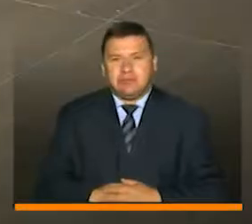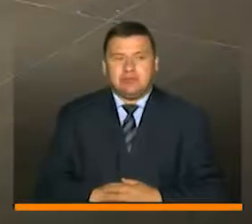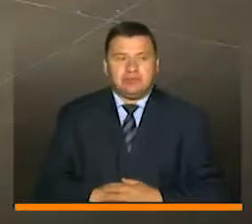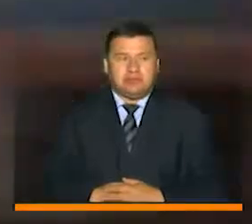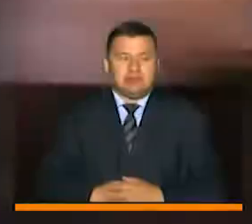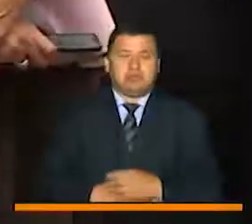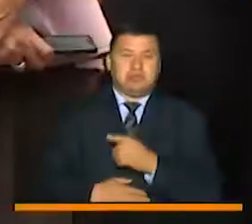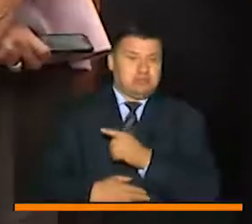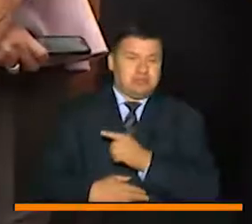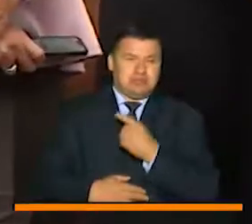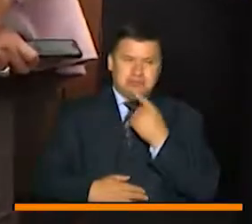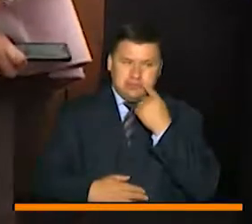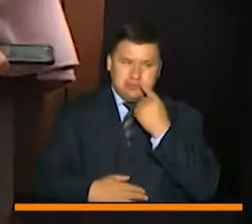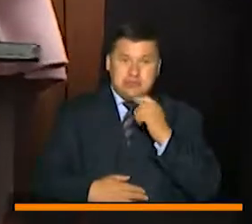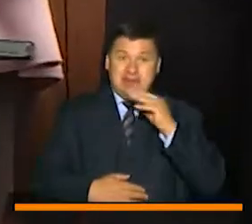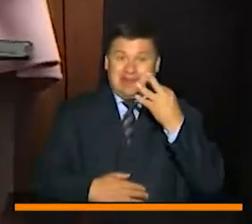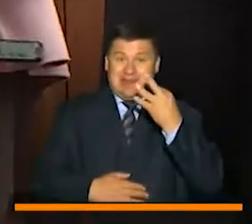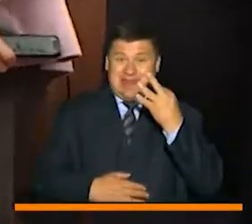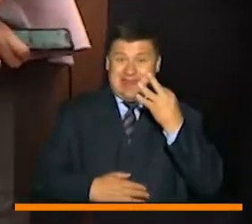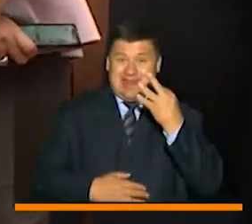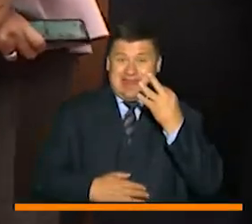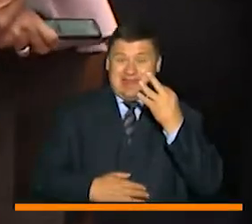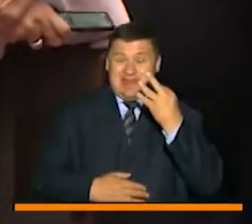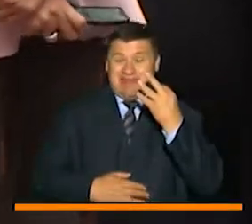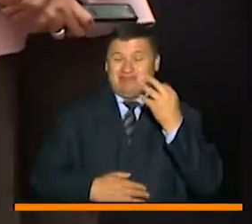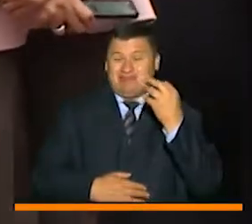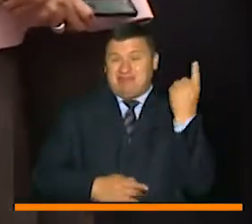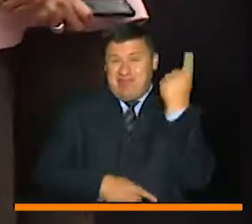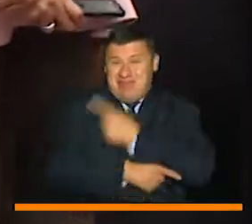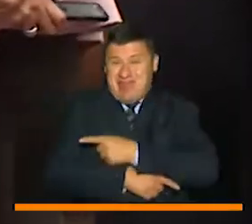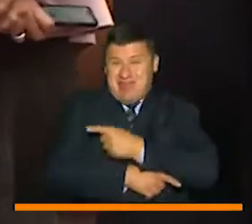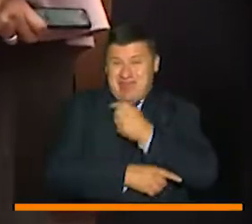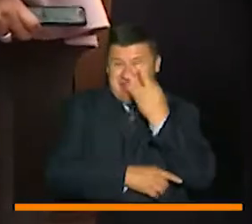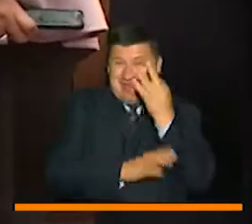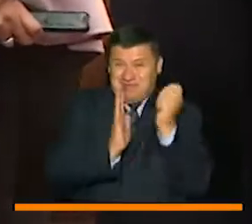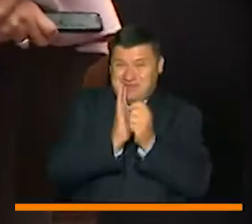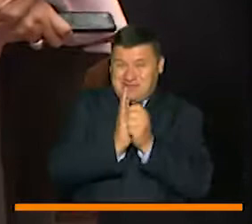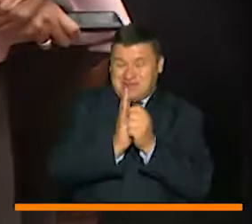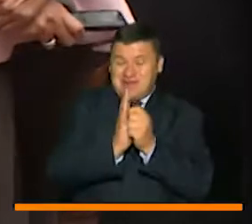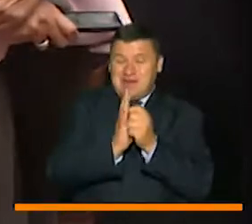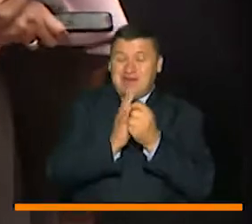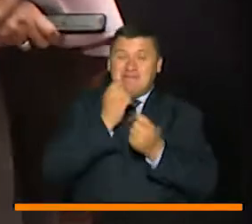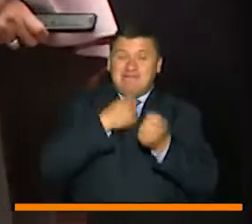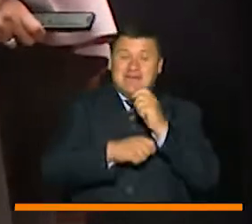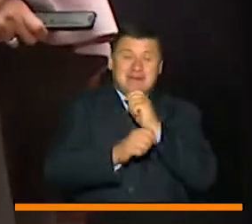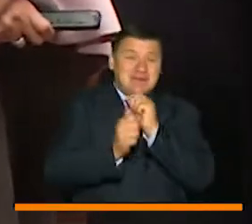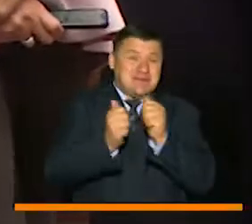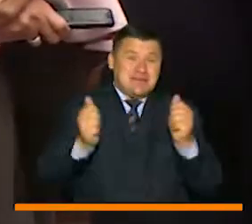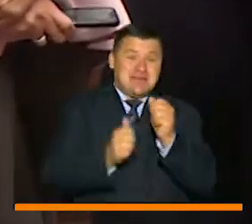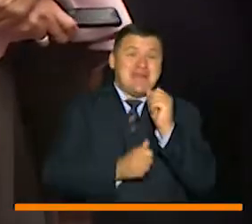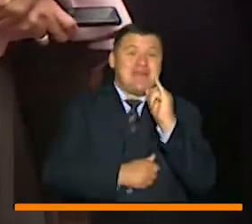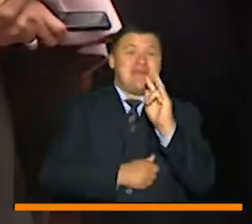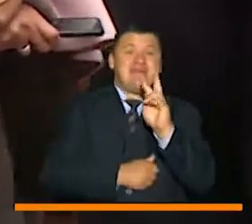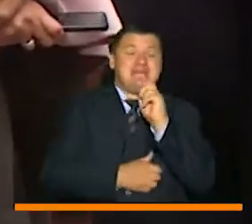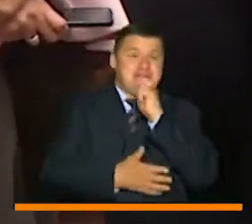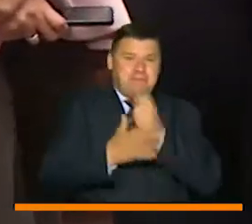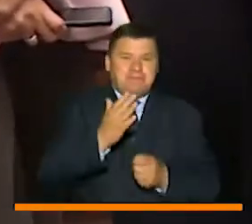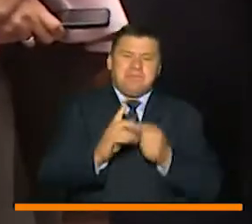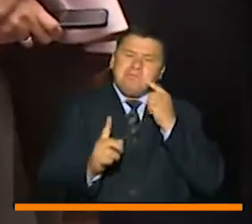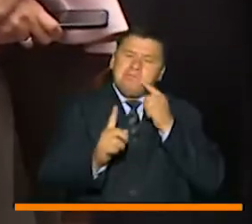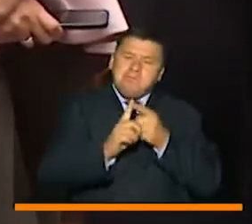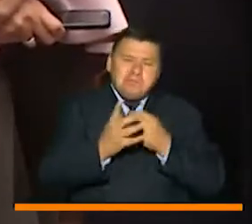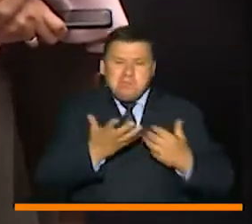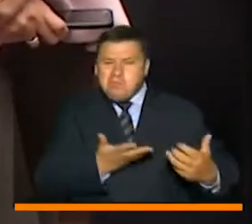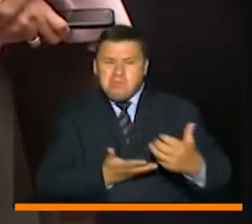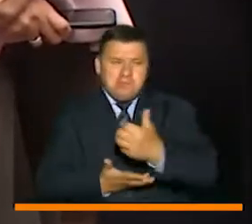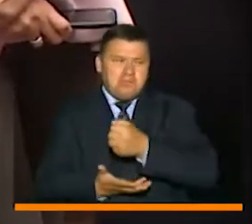En el caso del tercer día sin IVA, pues nosotros lo que estamos es estimando a partir de una exención